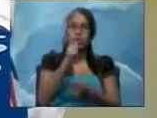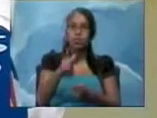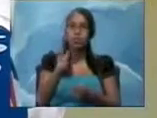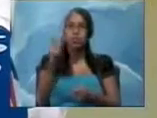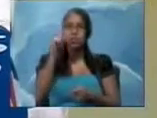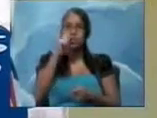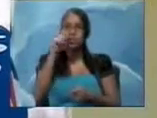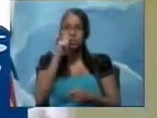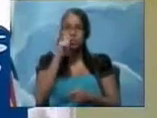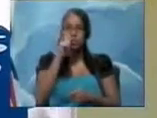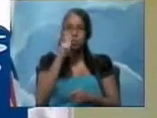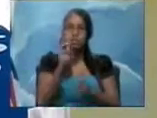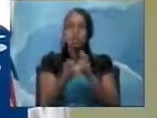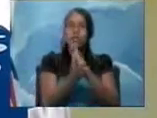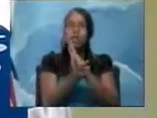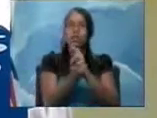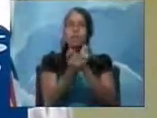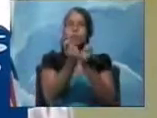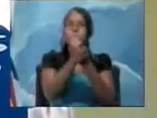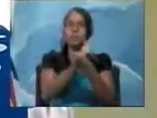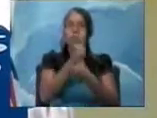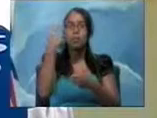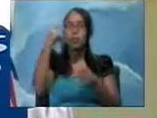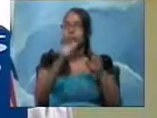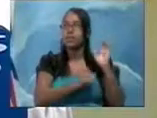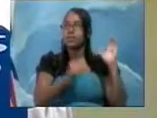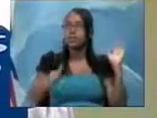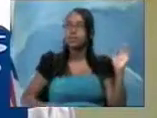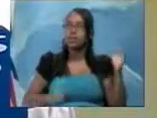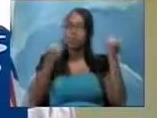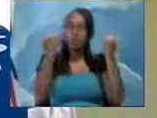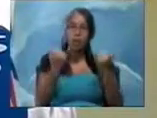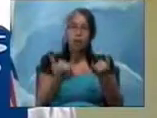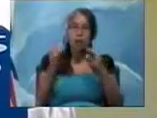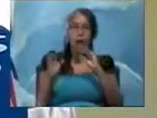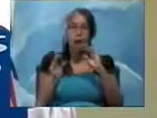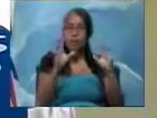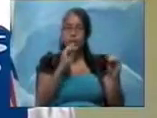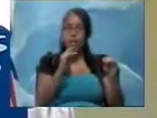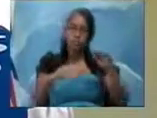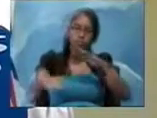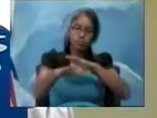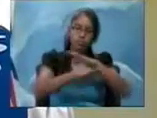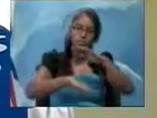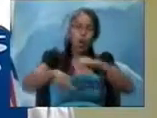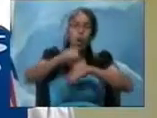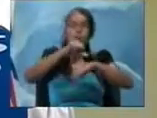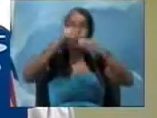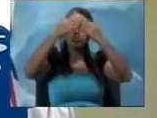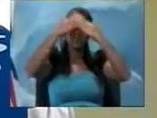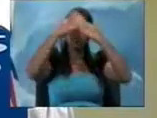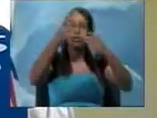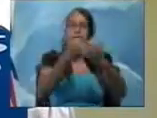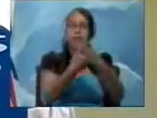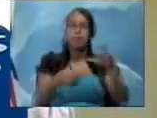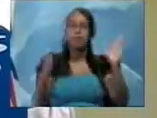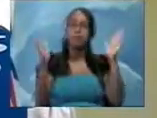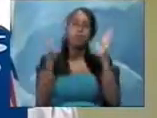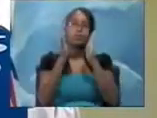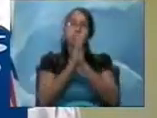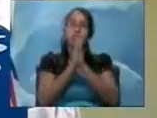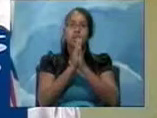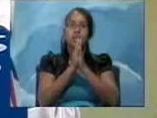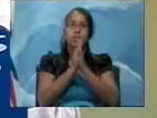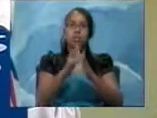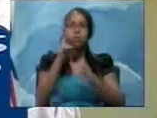Pedro procesado por el señor y ahora hablando bajo la unción del Espíritu Santo